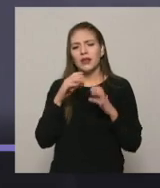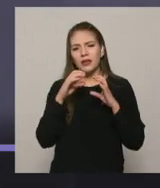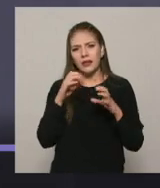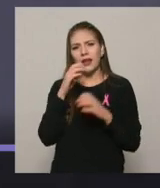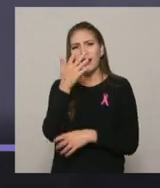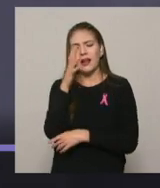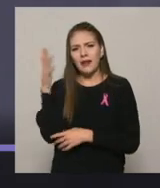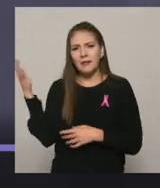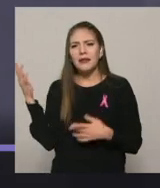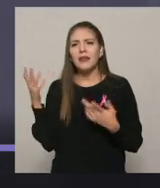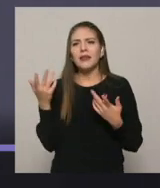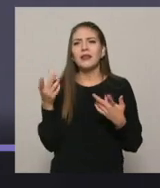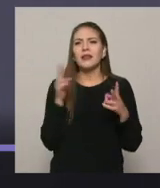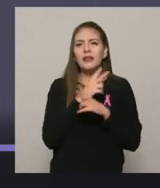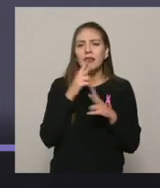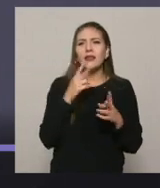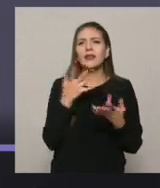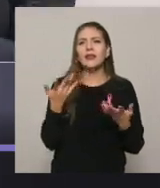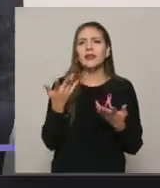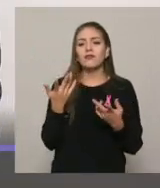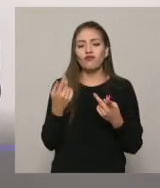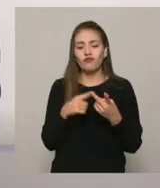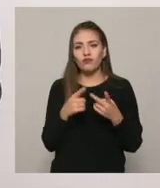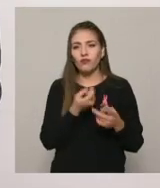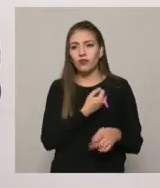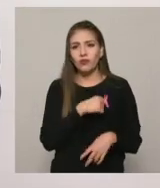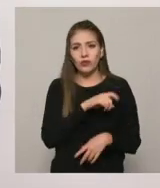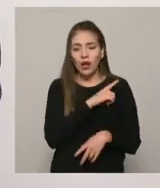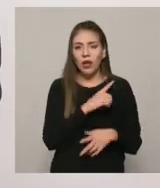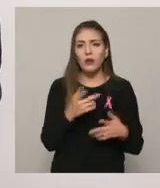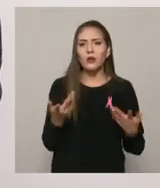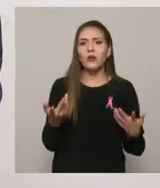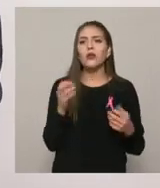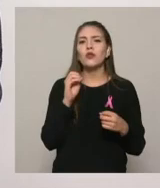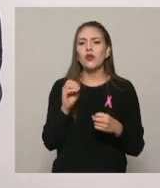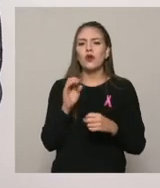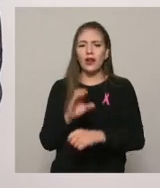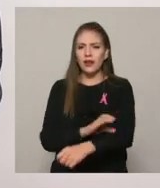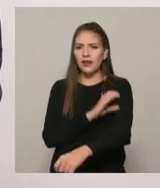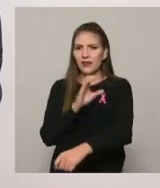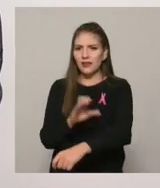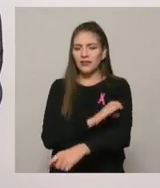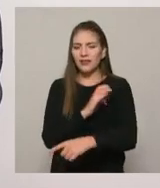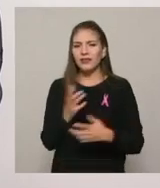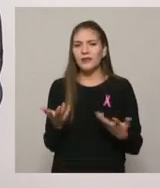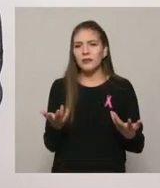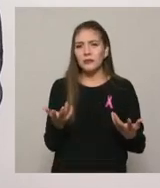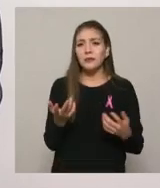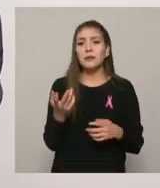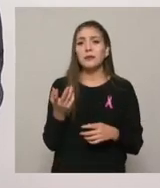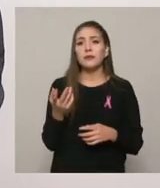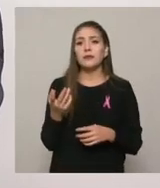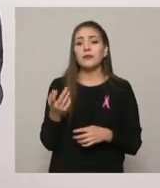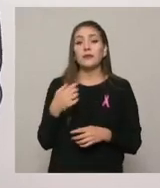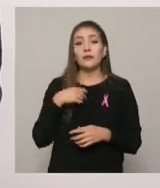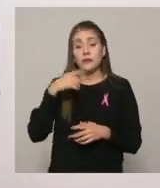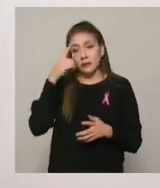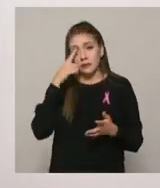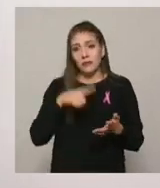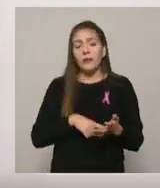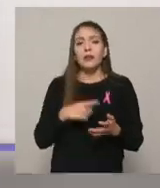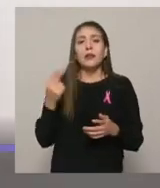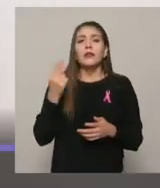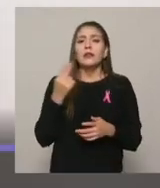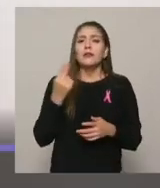de salud pública, de alternativas energéticas. Me parece que sería bueno que